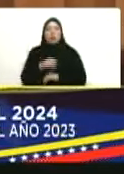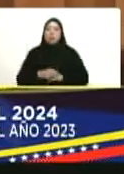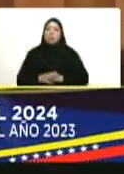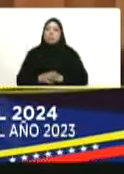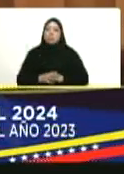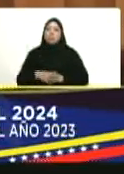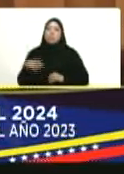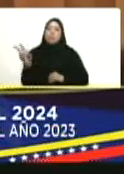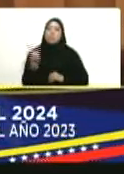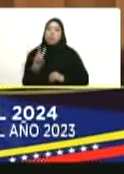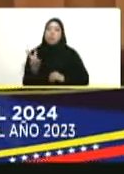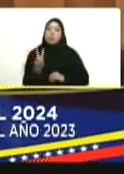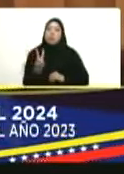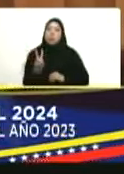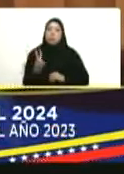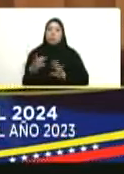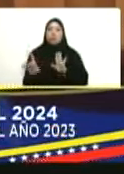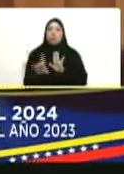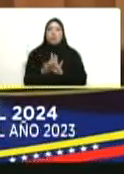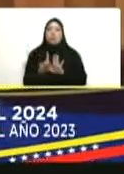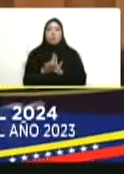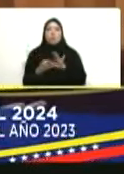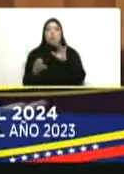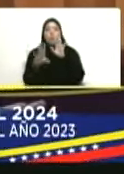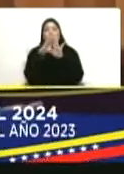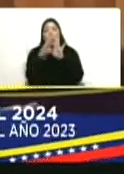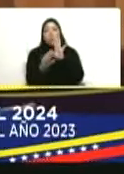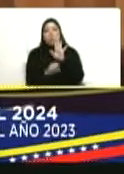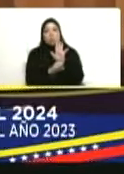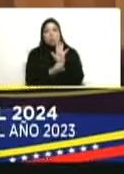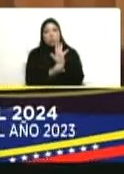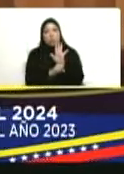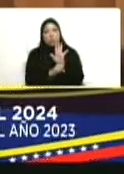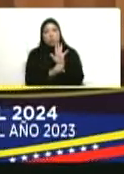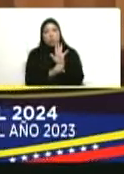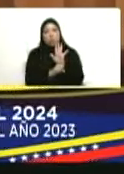de un país, de las leyes, de la Constitución, de nuestro pueblo.